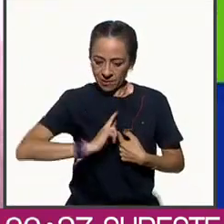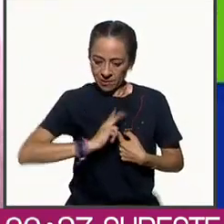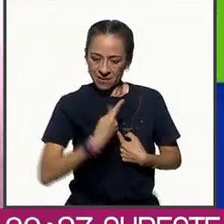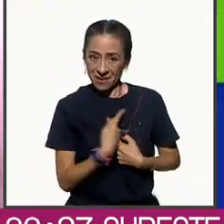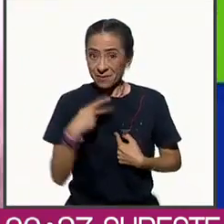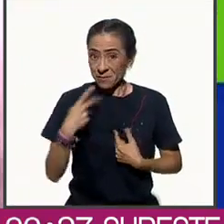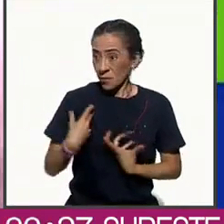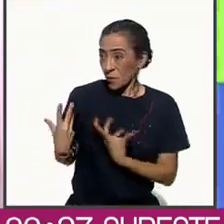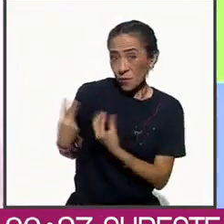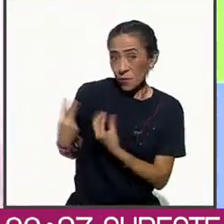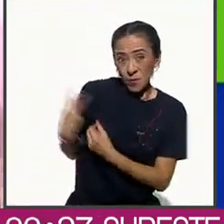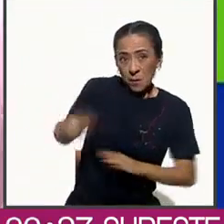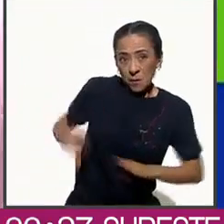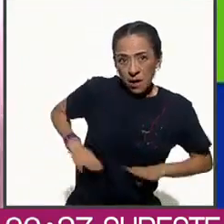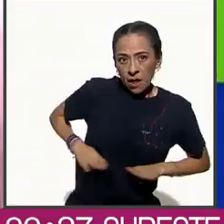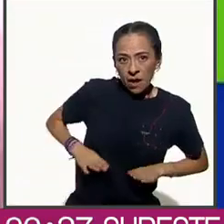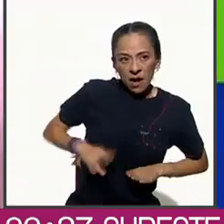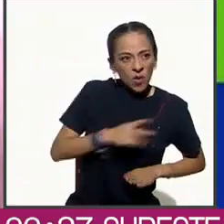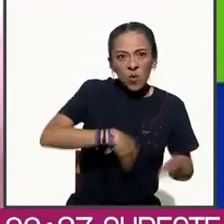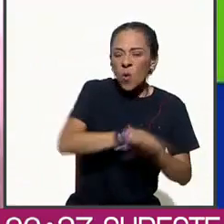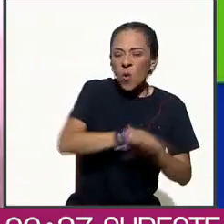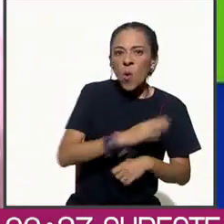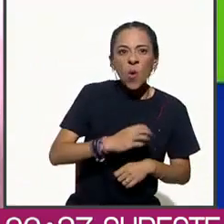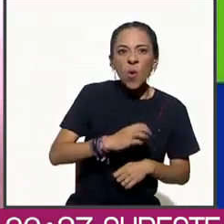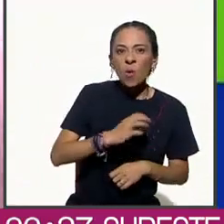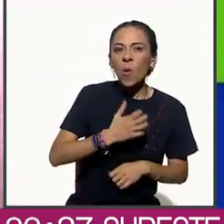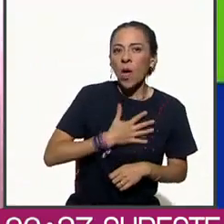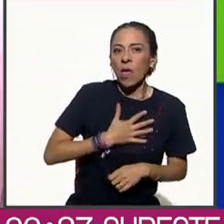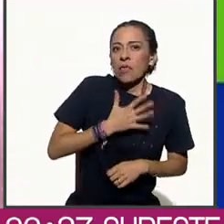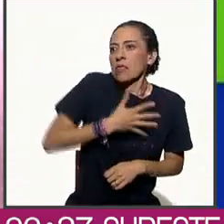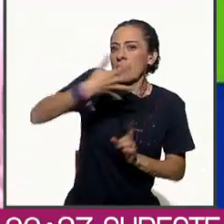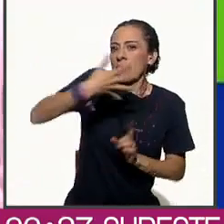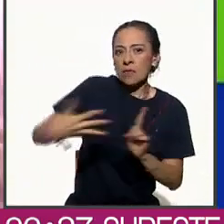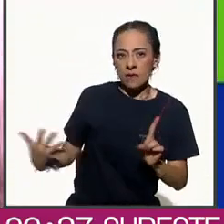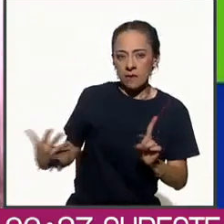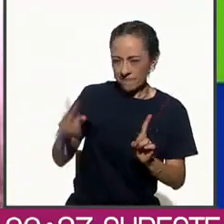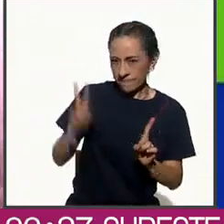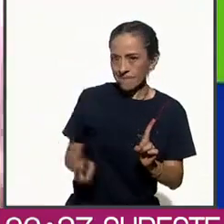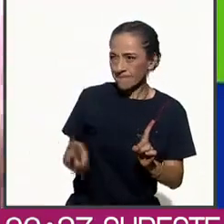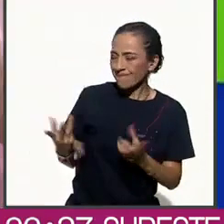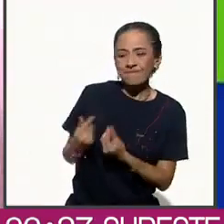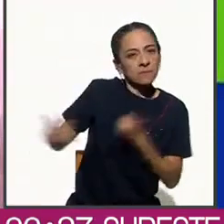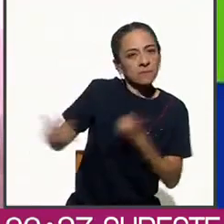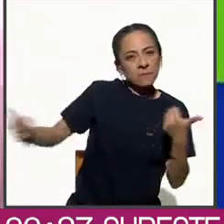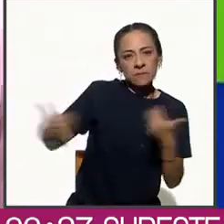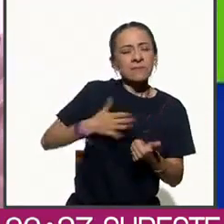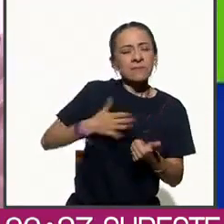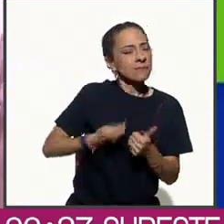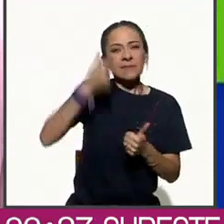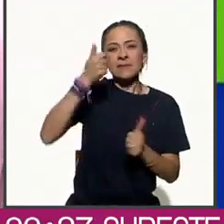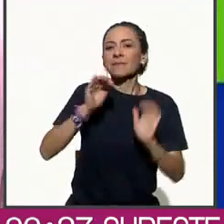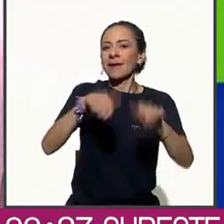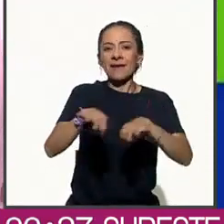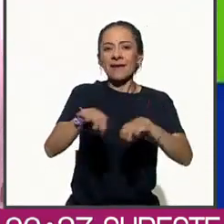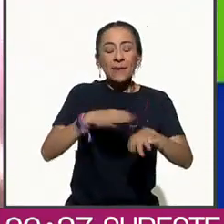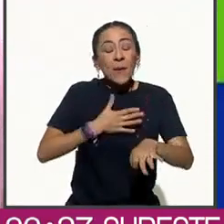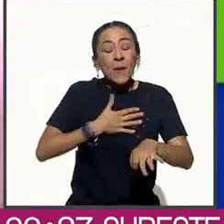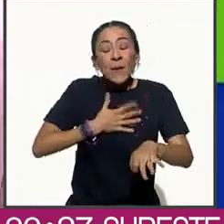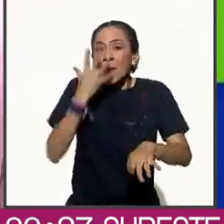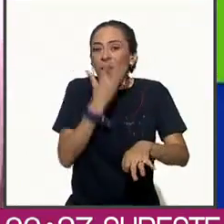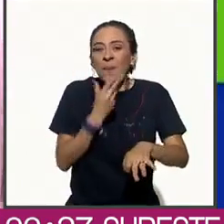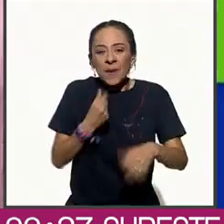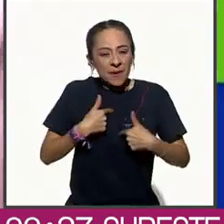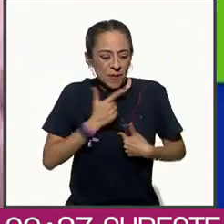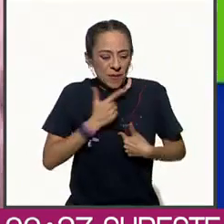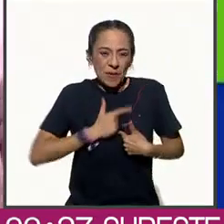entonces siempre nos separaban. Mi primer trabajo fue de lo más bonito porque descubrí lo que me gustaba, que era instrumentar, pero